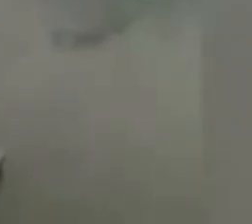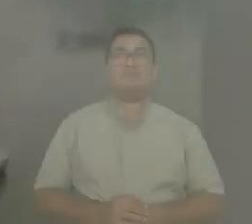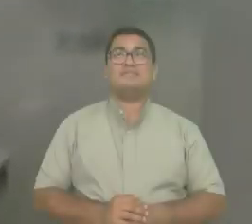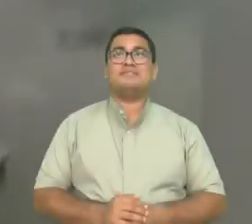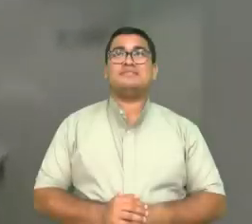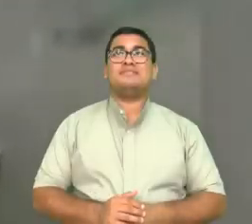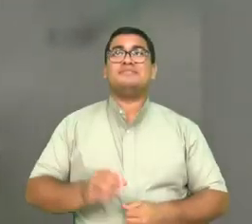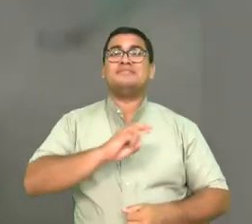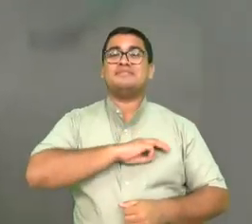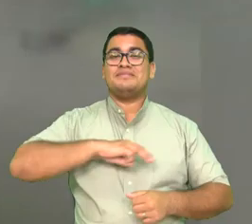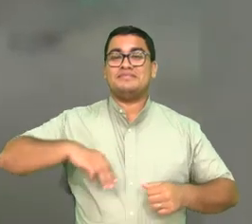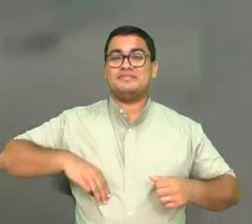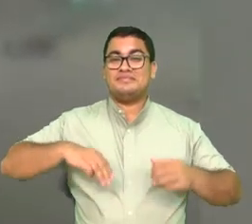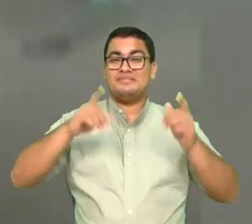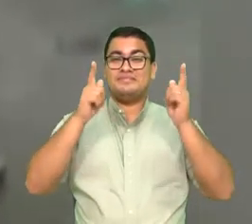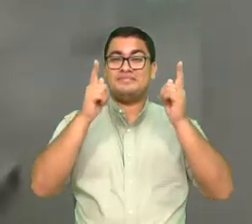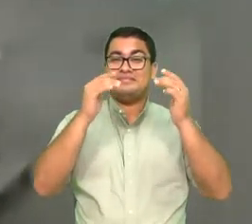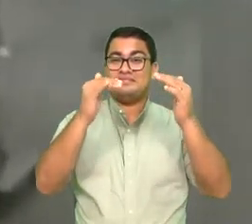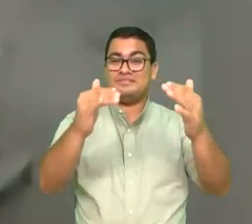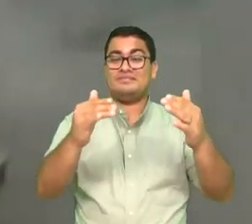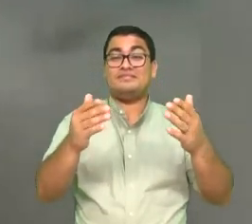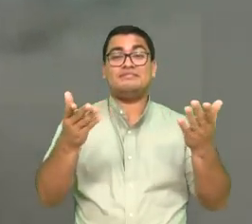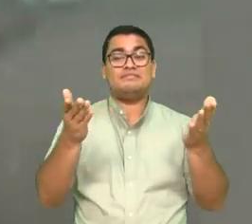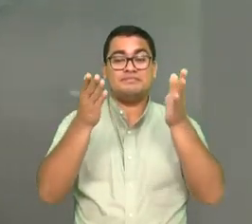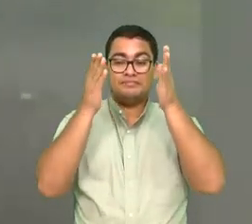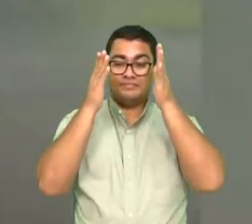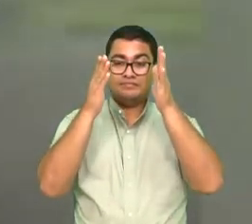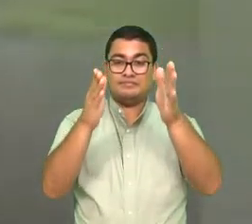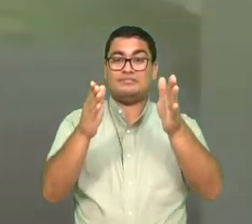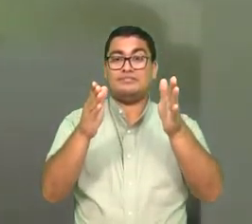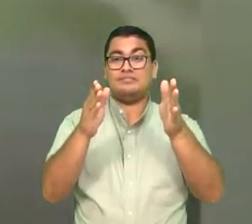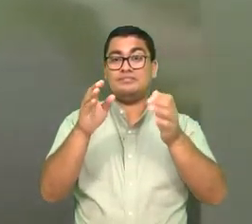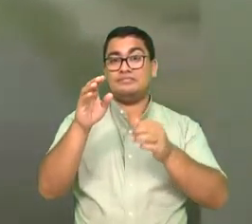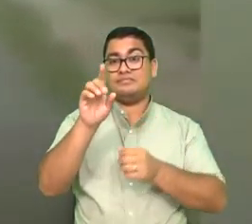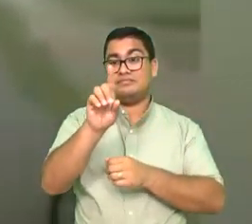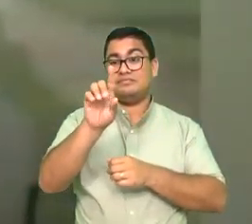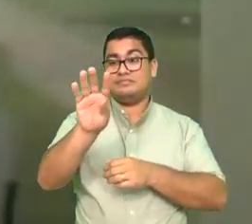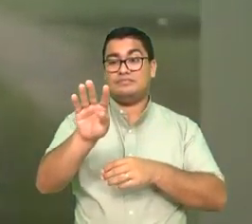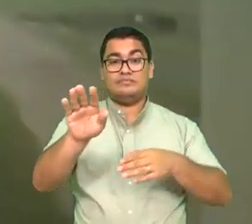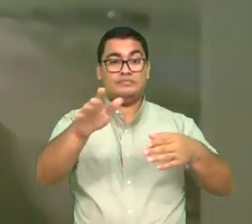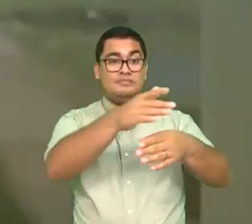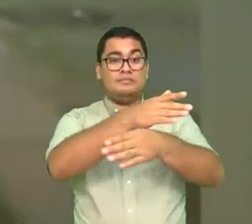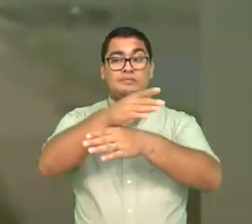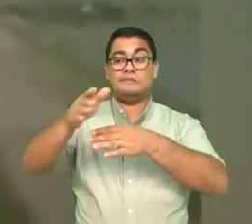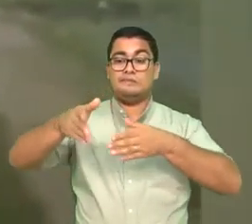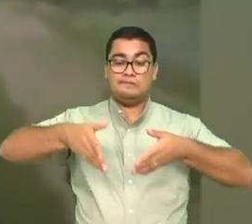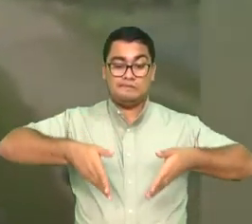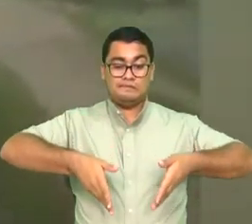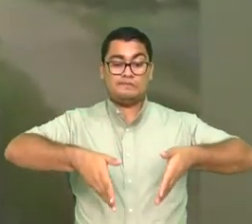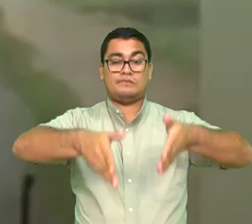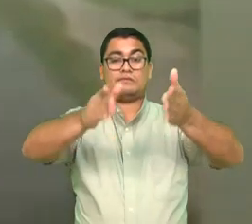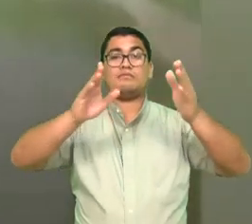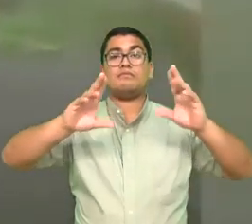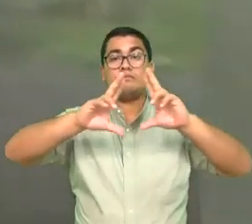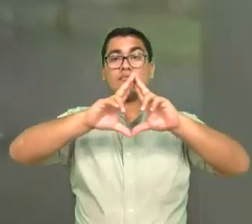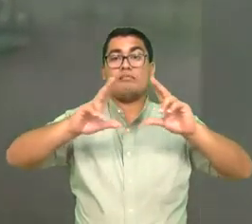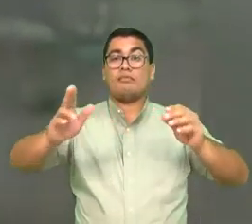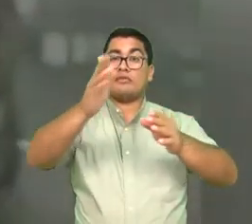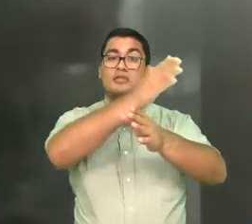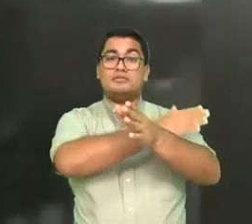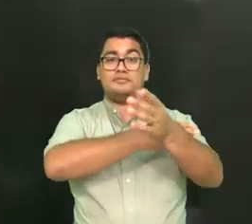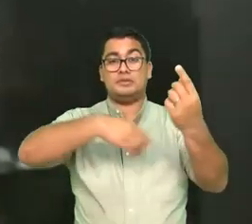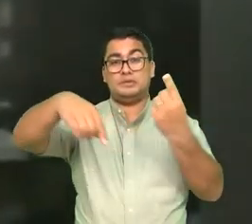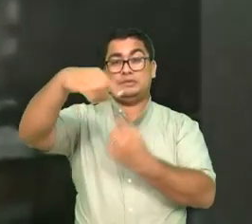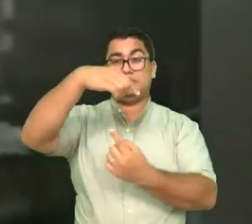El Ministerio de Transporte e Infraestructura ha atendido 14 puntos críticos en la red vial del país, afectados por el huracán